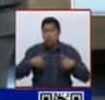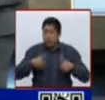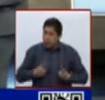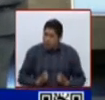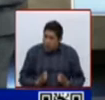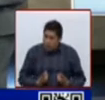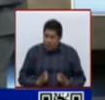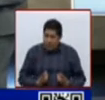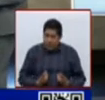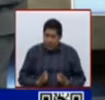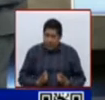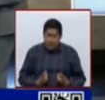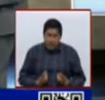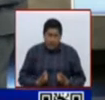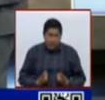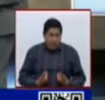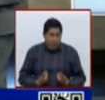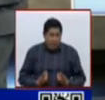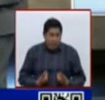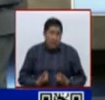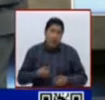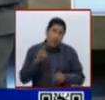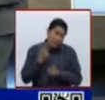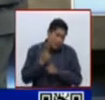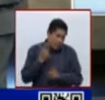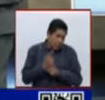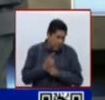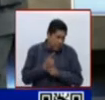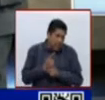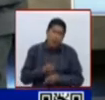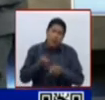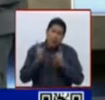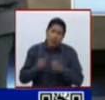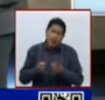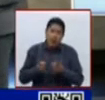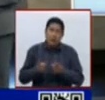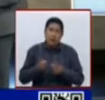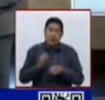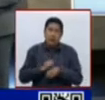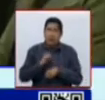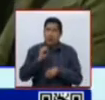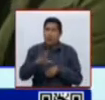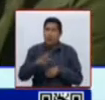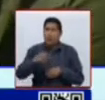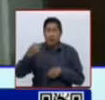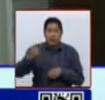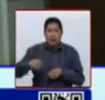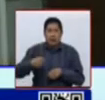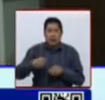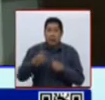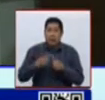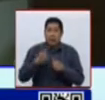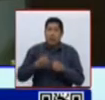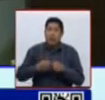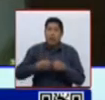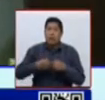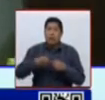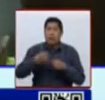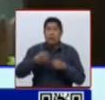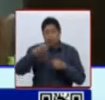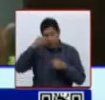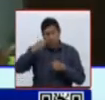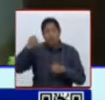Efectivamente, así lo hizo conocer Tribunal Primero de Sentencia, el juez